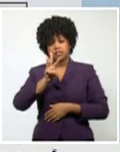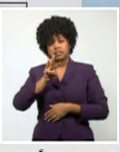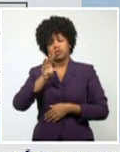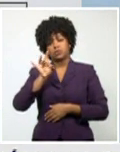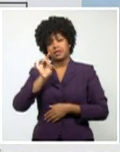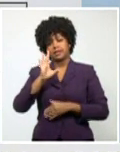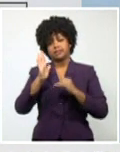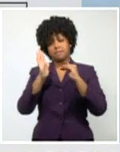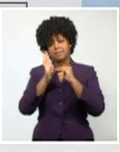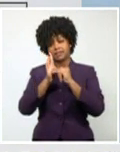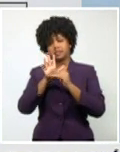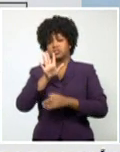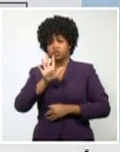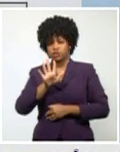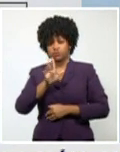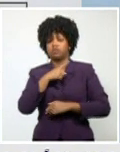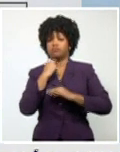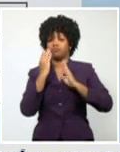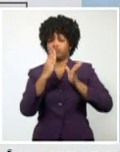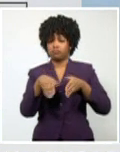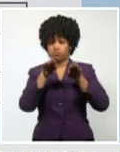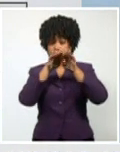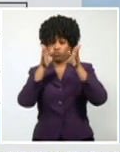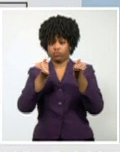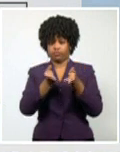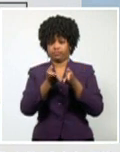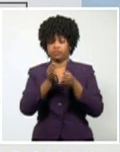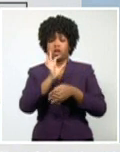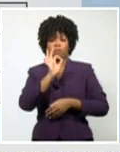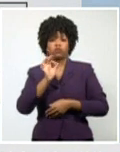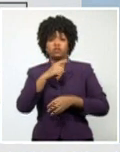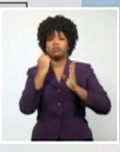315.005 fallecidos. Esto da una letalidad para el mundo de